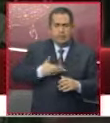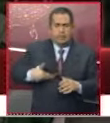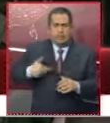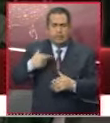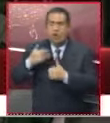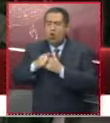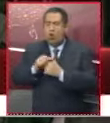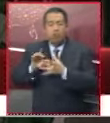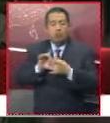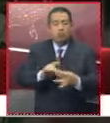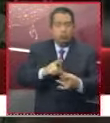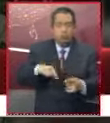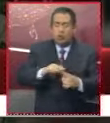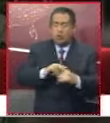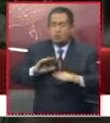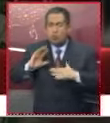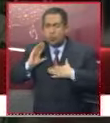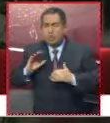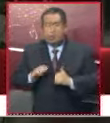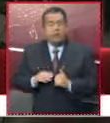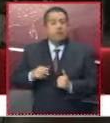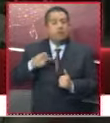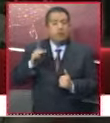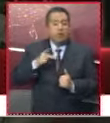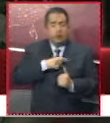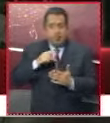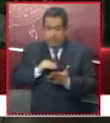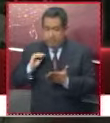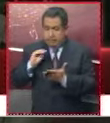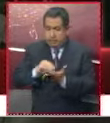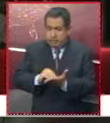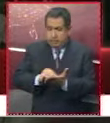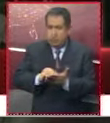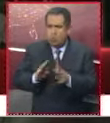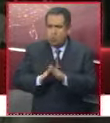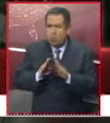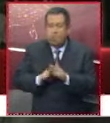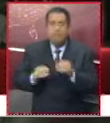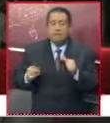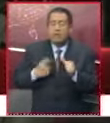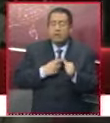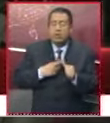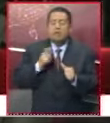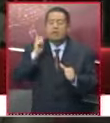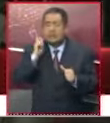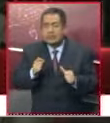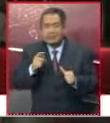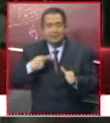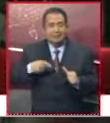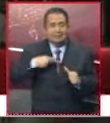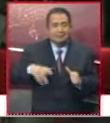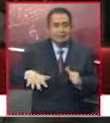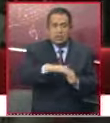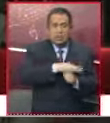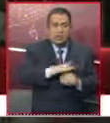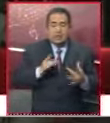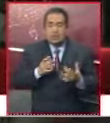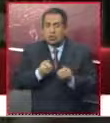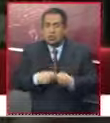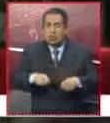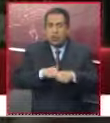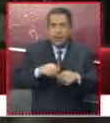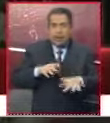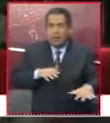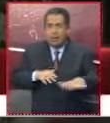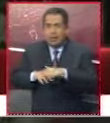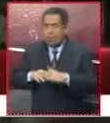la sociedad. Pero su debida implementación estará garantizada si y solo si ciudadanos y gobierno actuamos